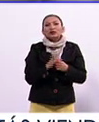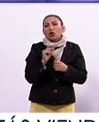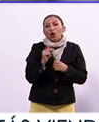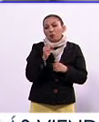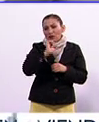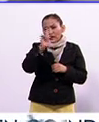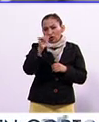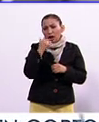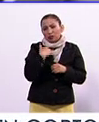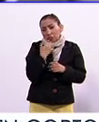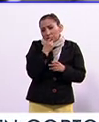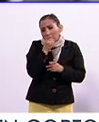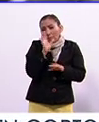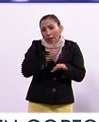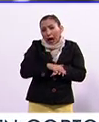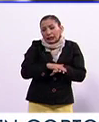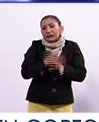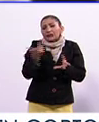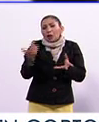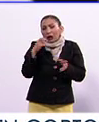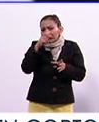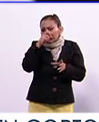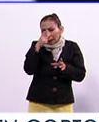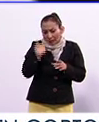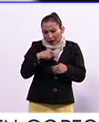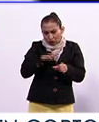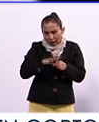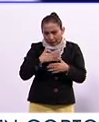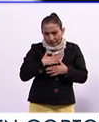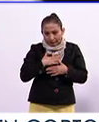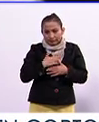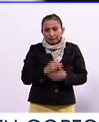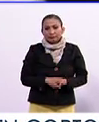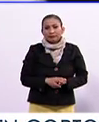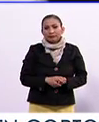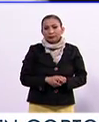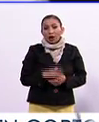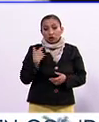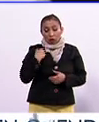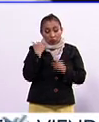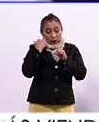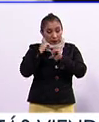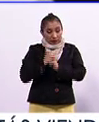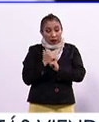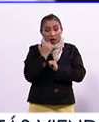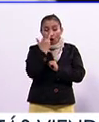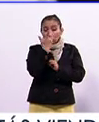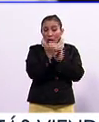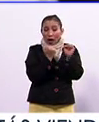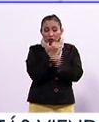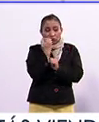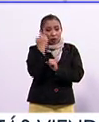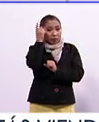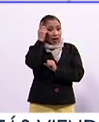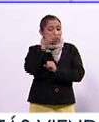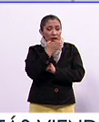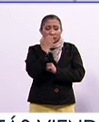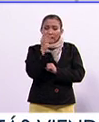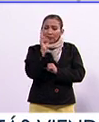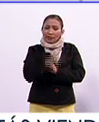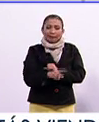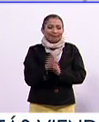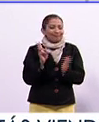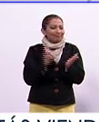más profesional, yo diría más que profesional, estrictamente personal. Haber dirigido esta facultad 8 años, no tiene